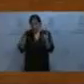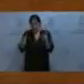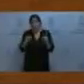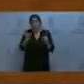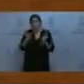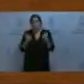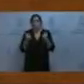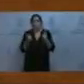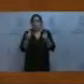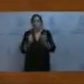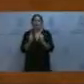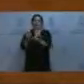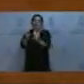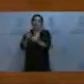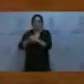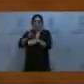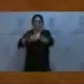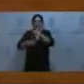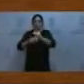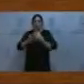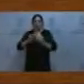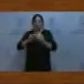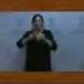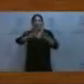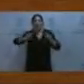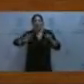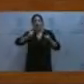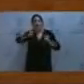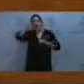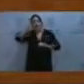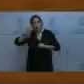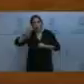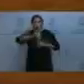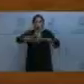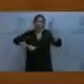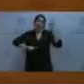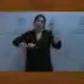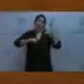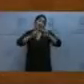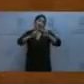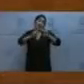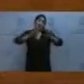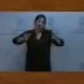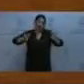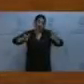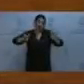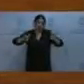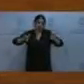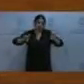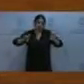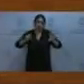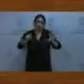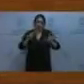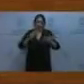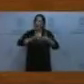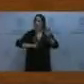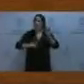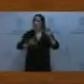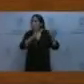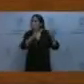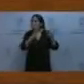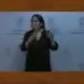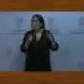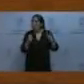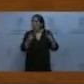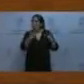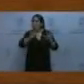oficial, un Audi A4 alquilado a cargo de la empresa, que costó, en lo que yo he visto por el alquiler, pues más o menos